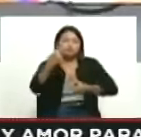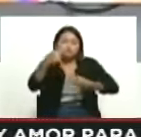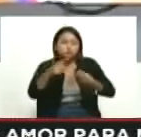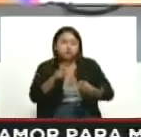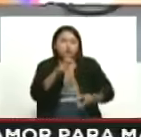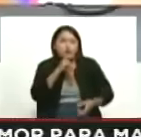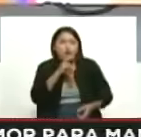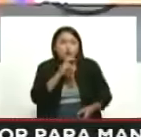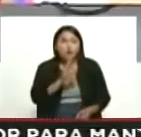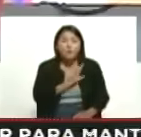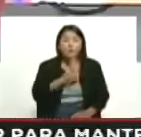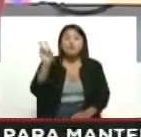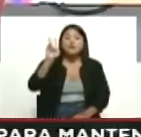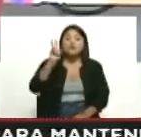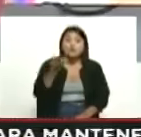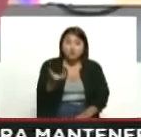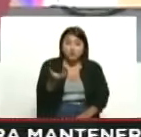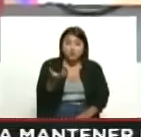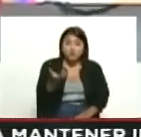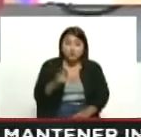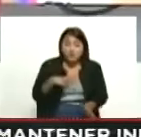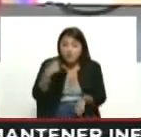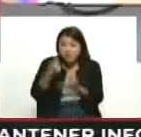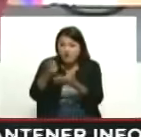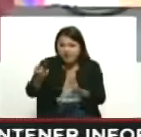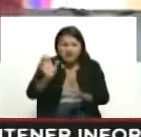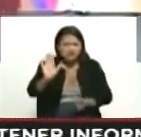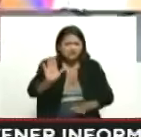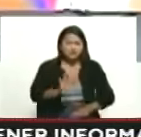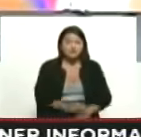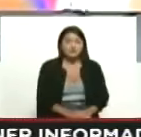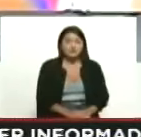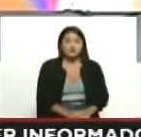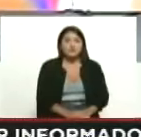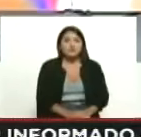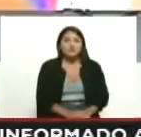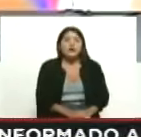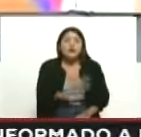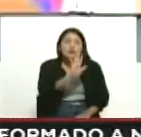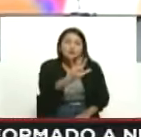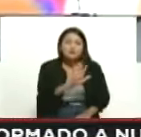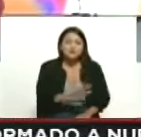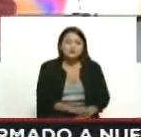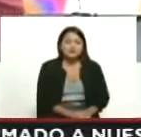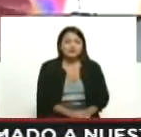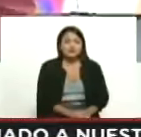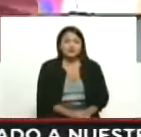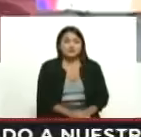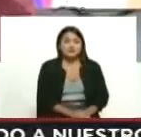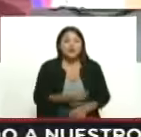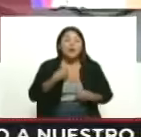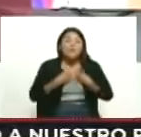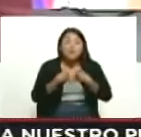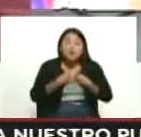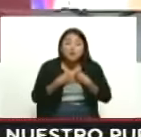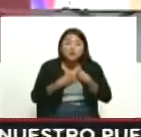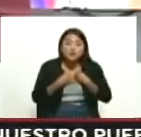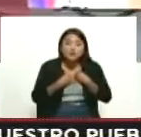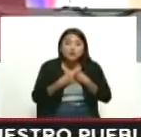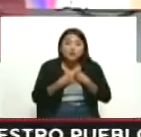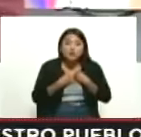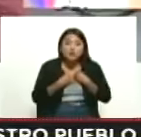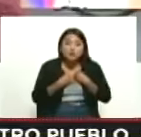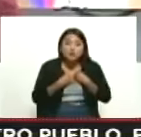con lo que está en el subsuelo de nuestro país. Bueno, ese es el tema. Y esa preocupación llevó a